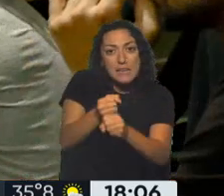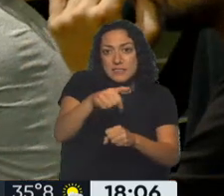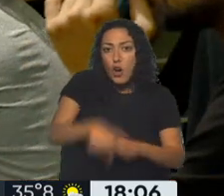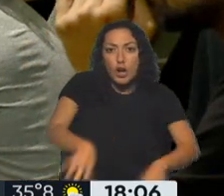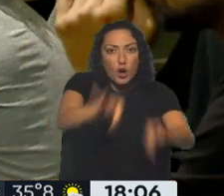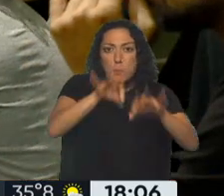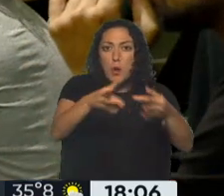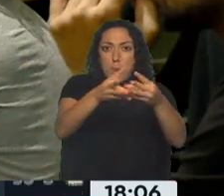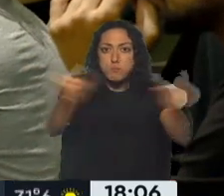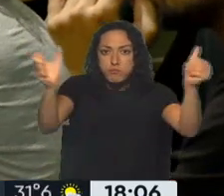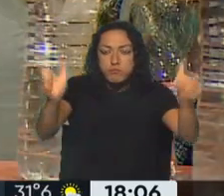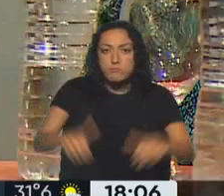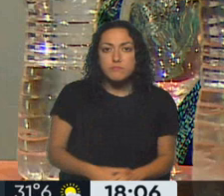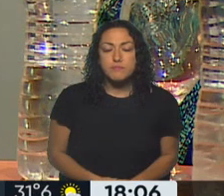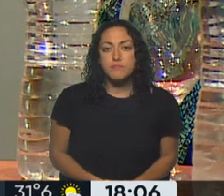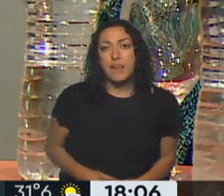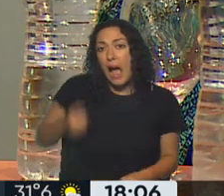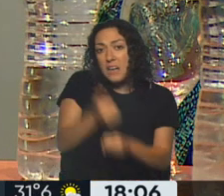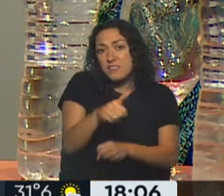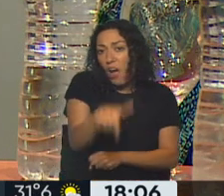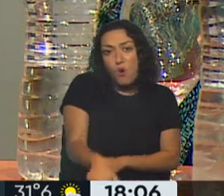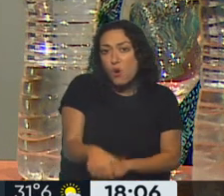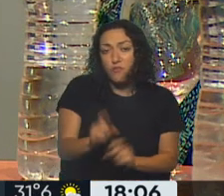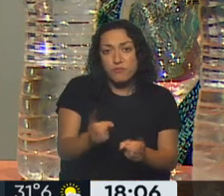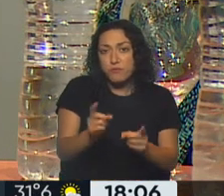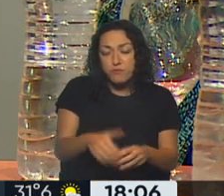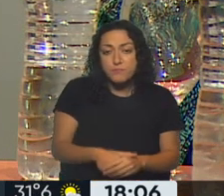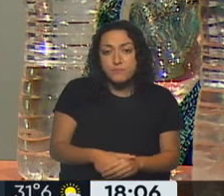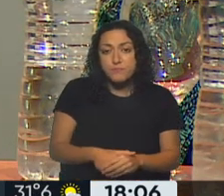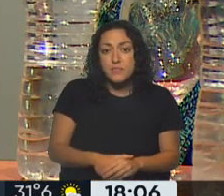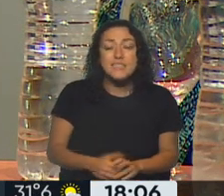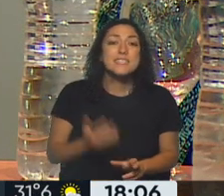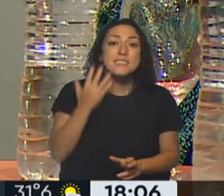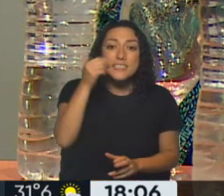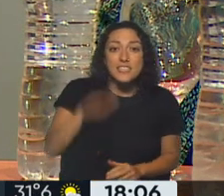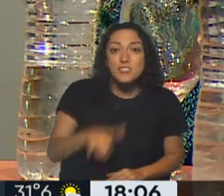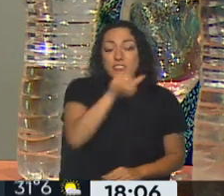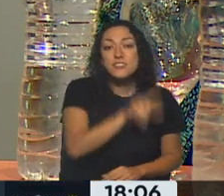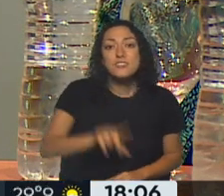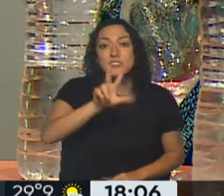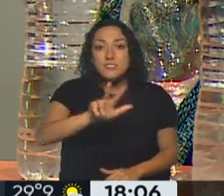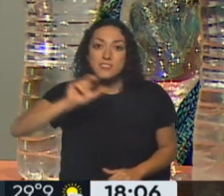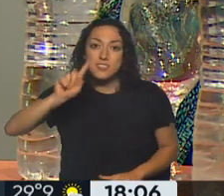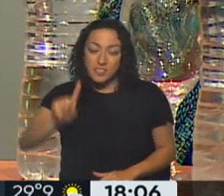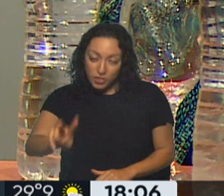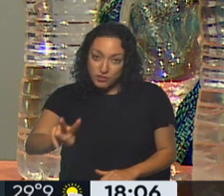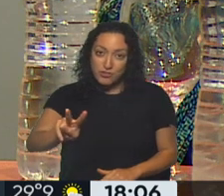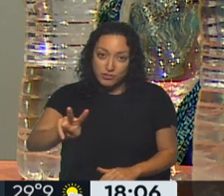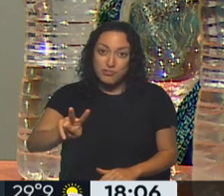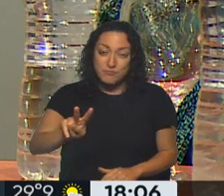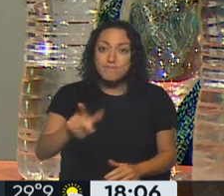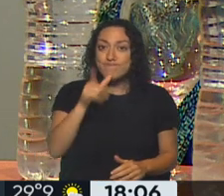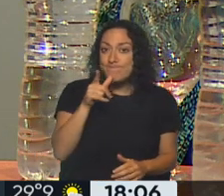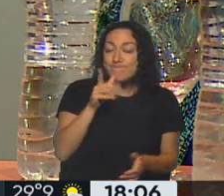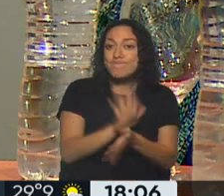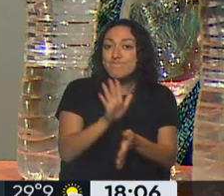desaparecidos. Hoy lo abrazamos como nuestro nieto 132 y como un